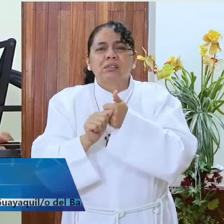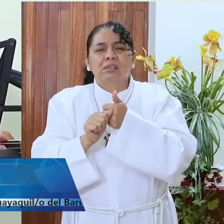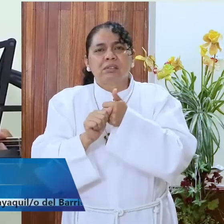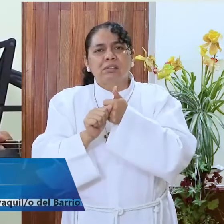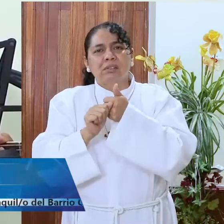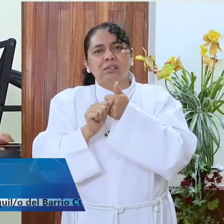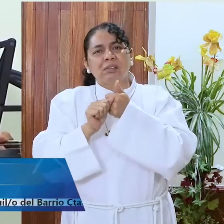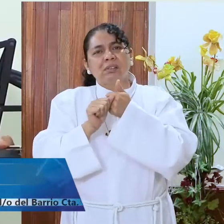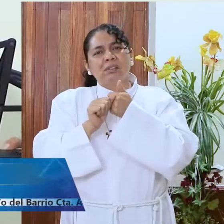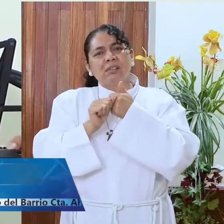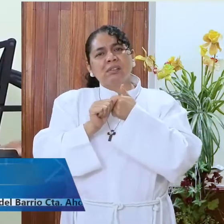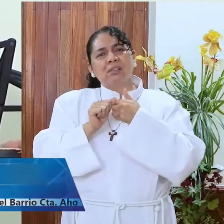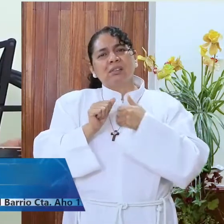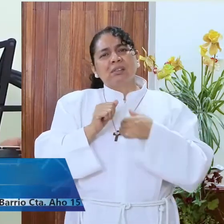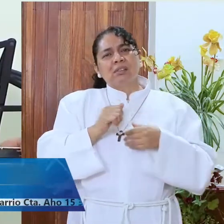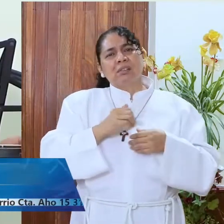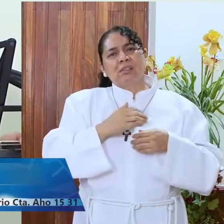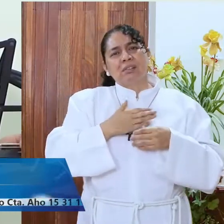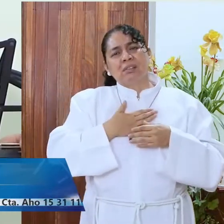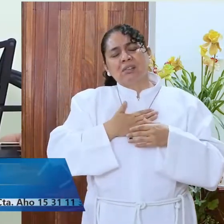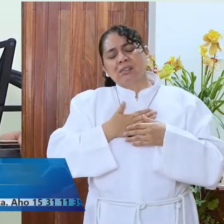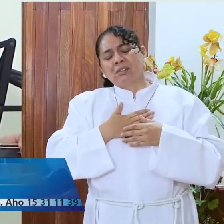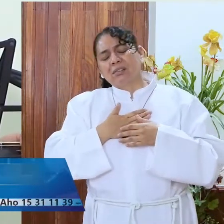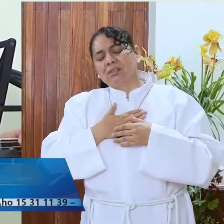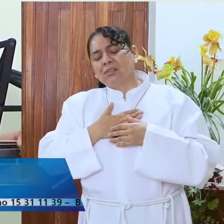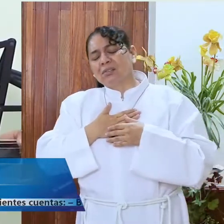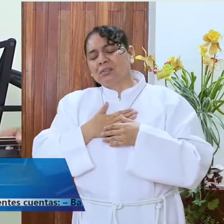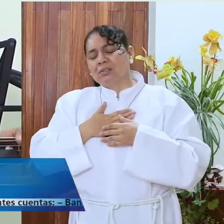cerca d a mí